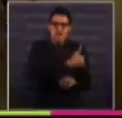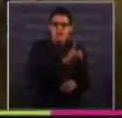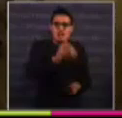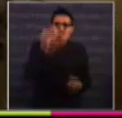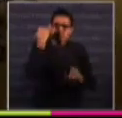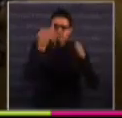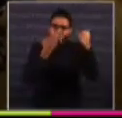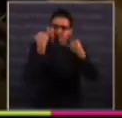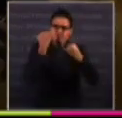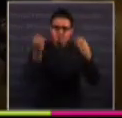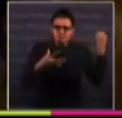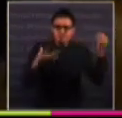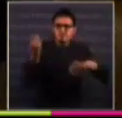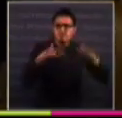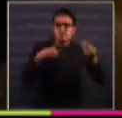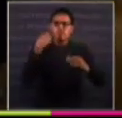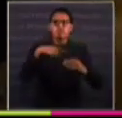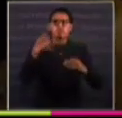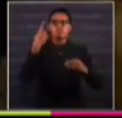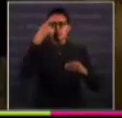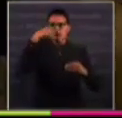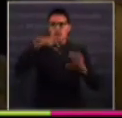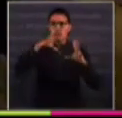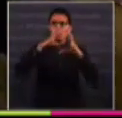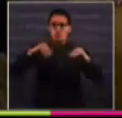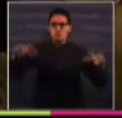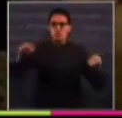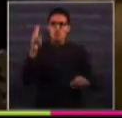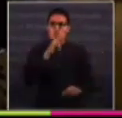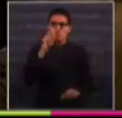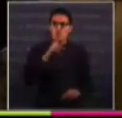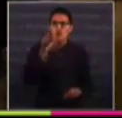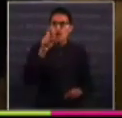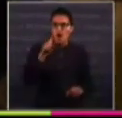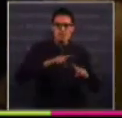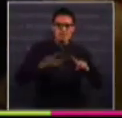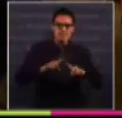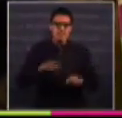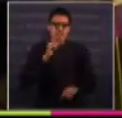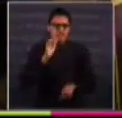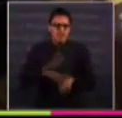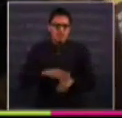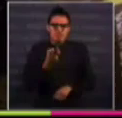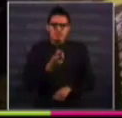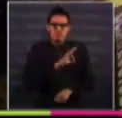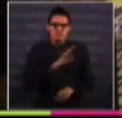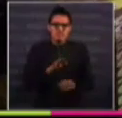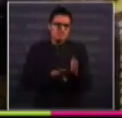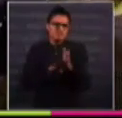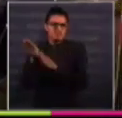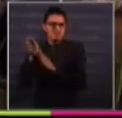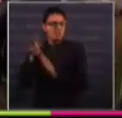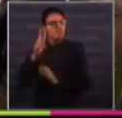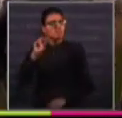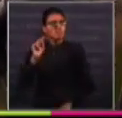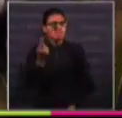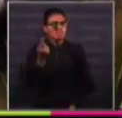problemas que en materia de medio ambiente tenemos en Guanajuato. Solamente así podremos salir adelante. No es con voluntad, no es